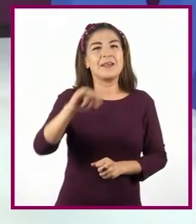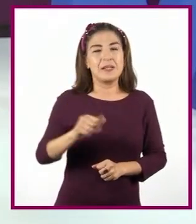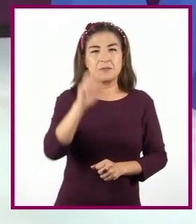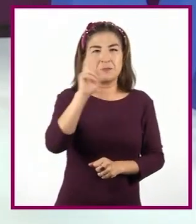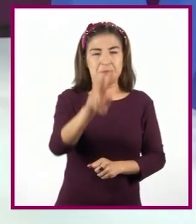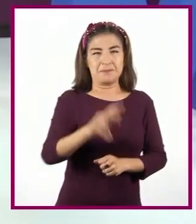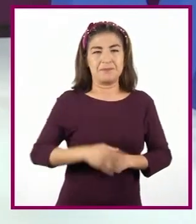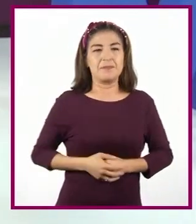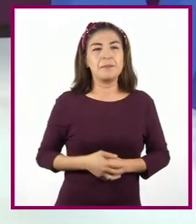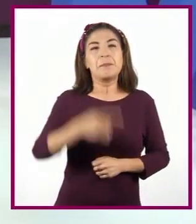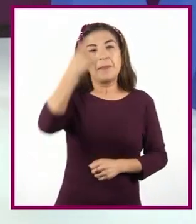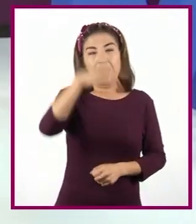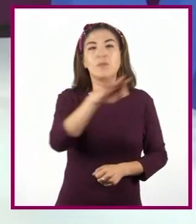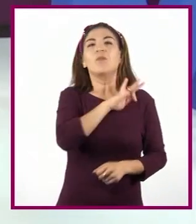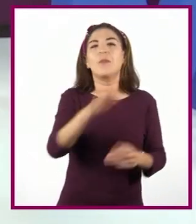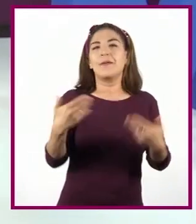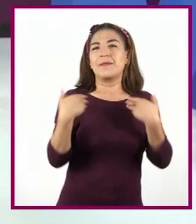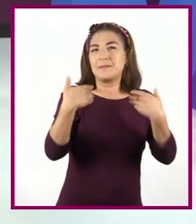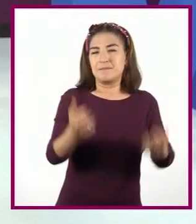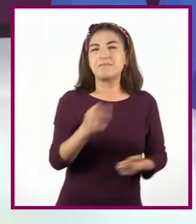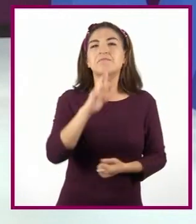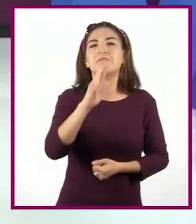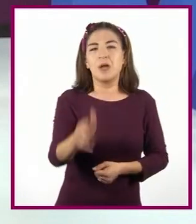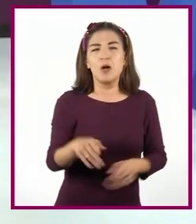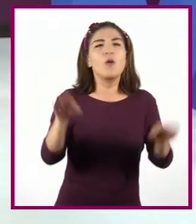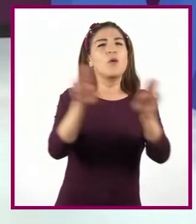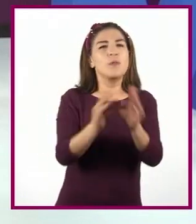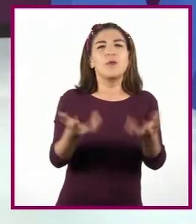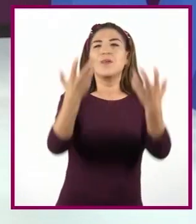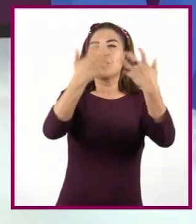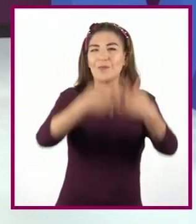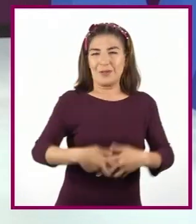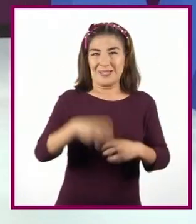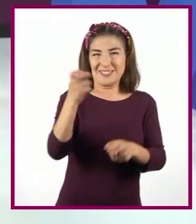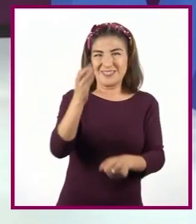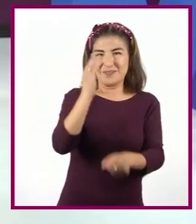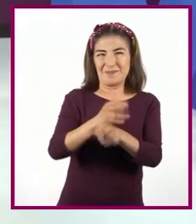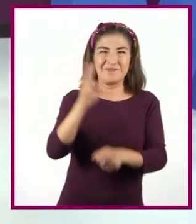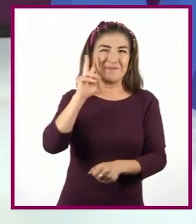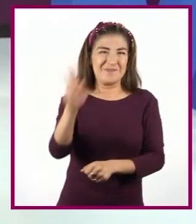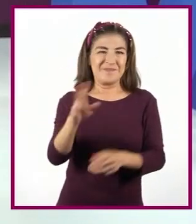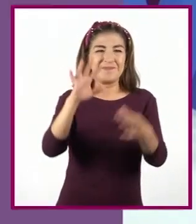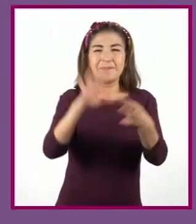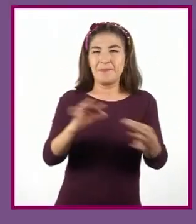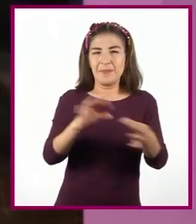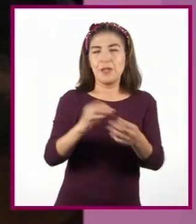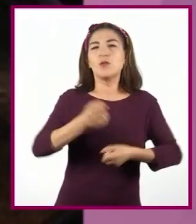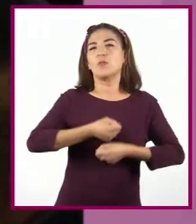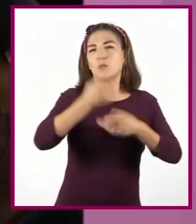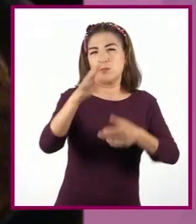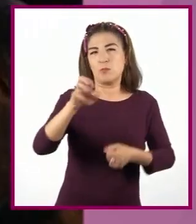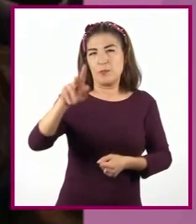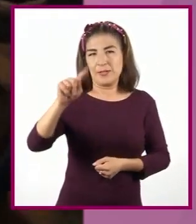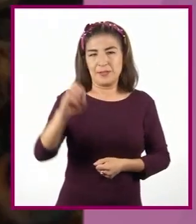siguiente corto para que podamos entender mejor cómo funciona todo esto que acabamos de mencionar en un cuento.